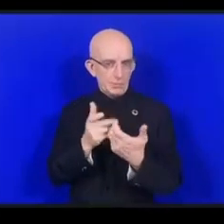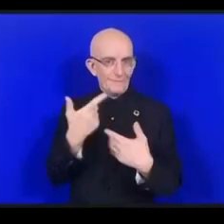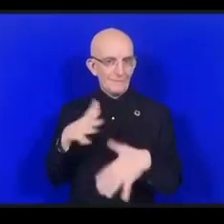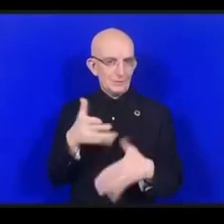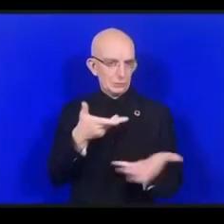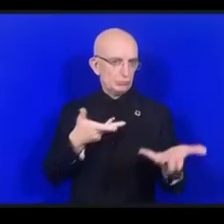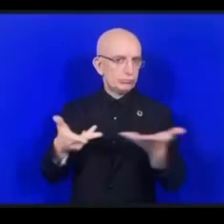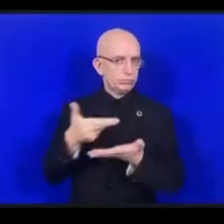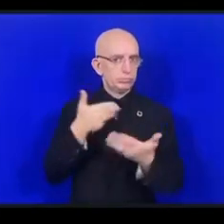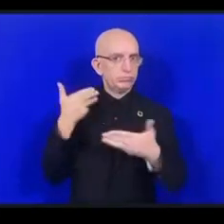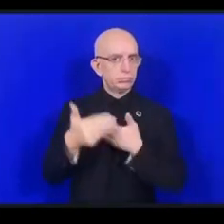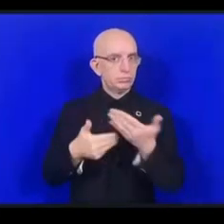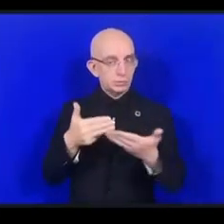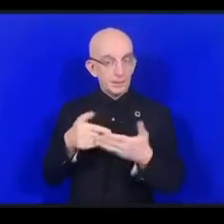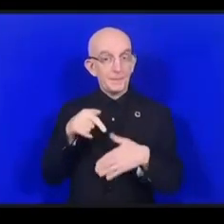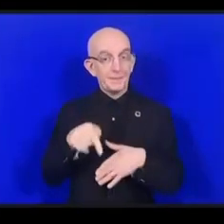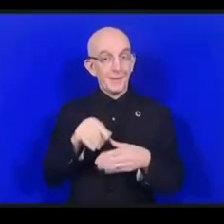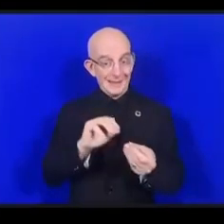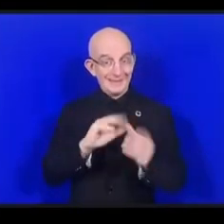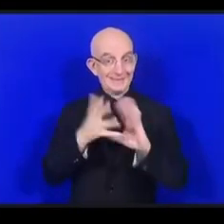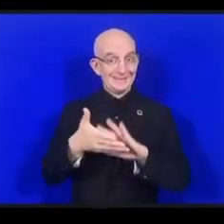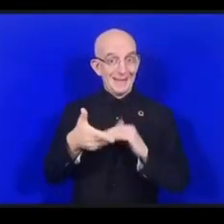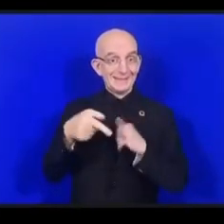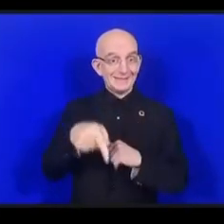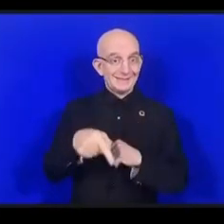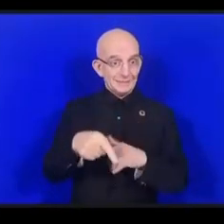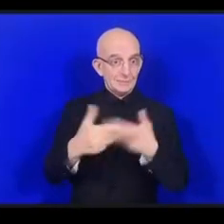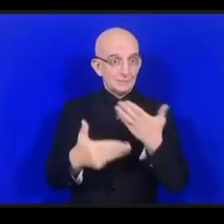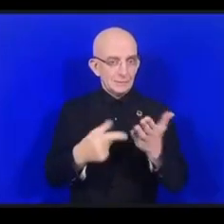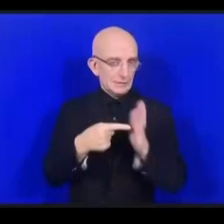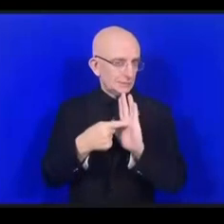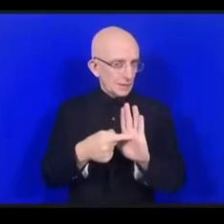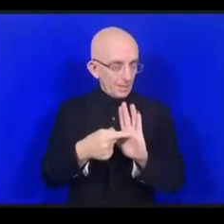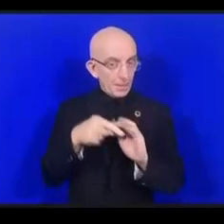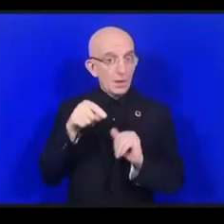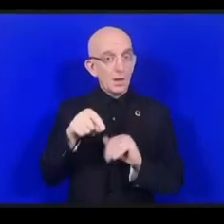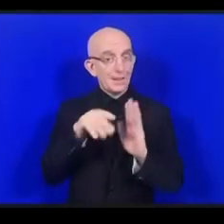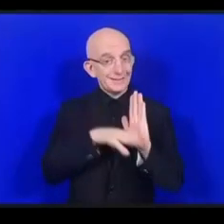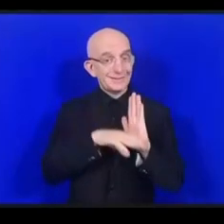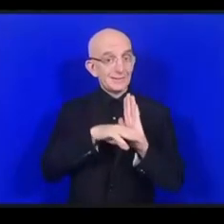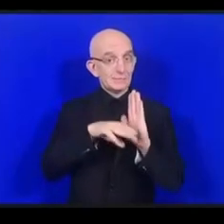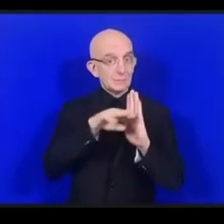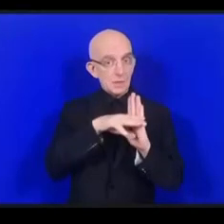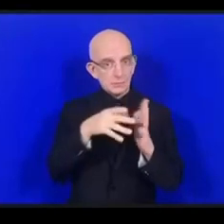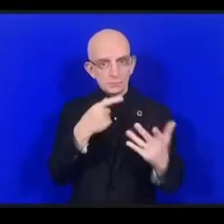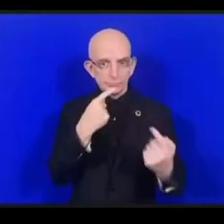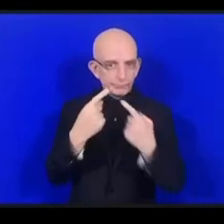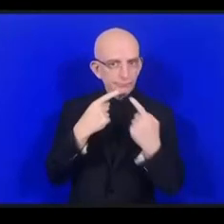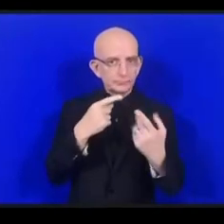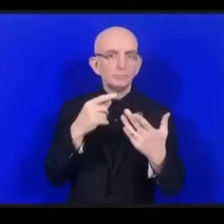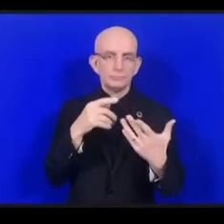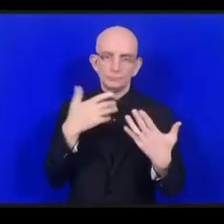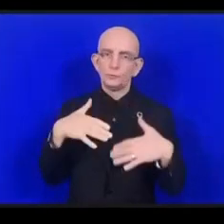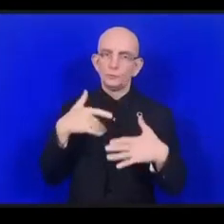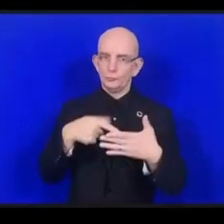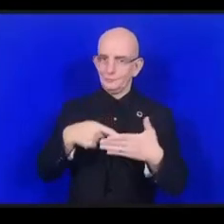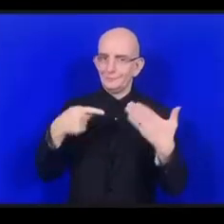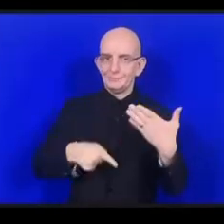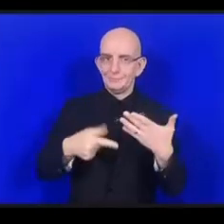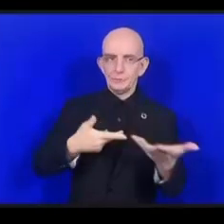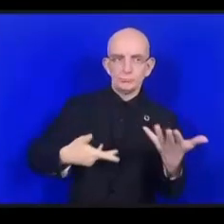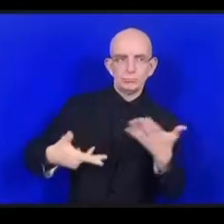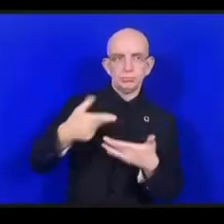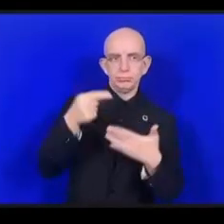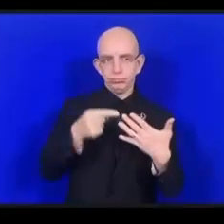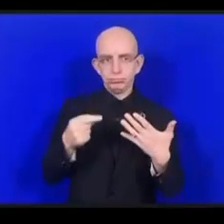de las normas se se complica hay que diferenciar entre un internet de los objetos para el consumidor que